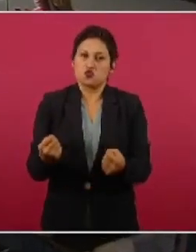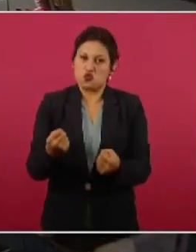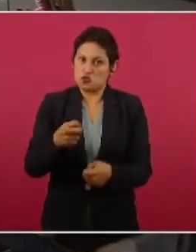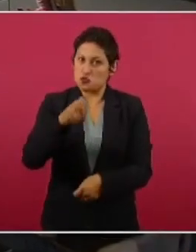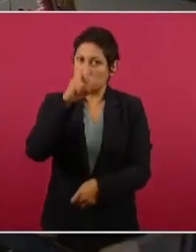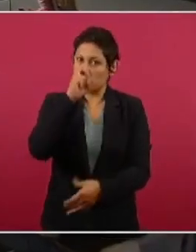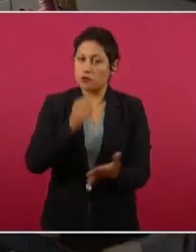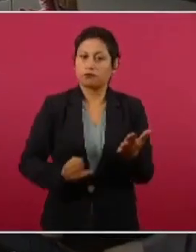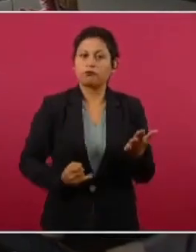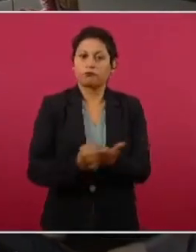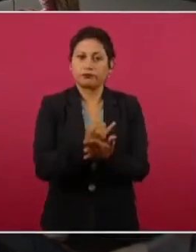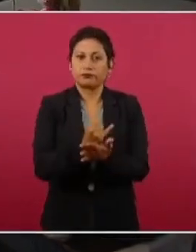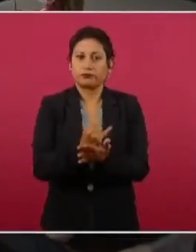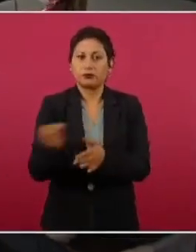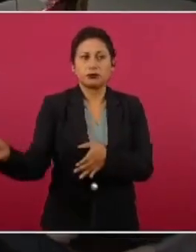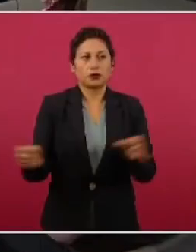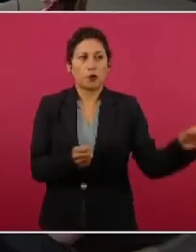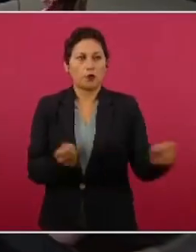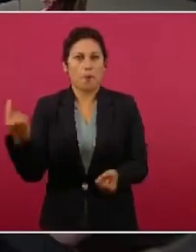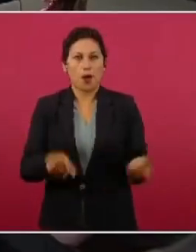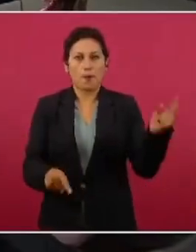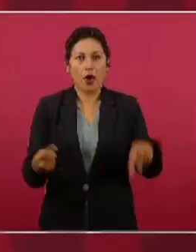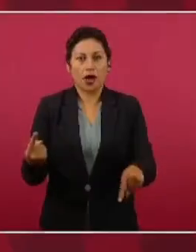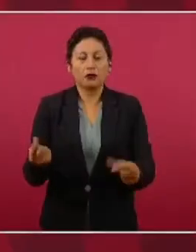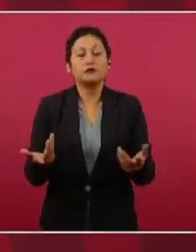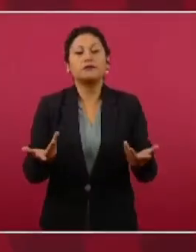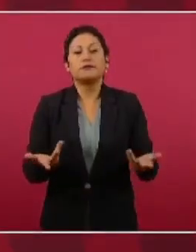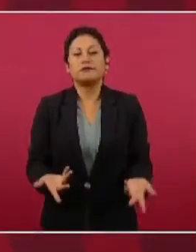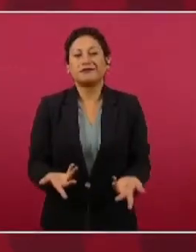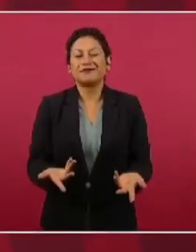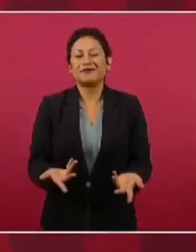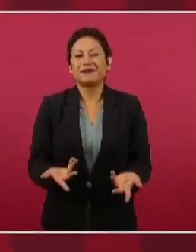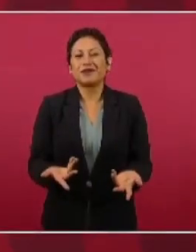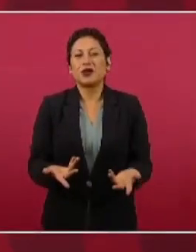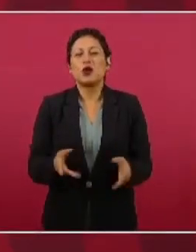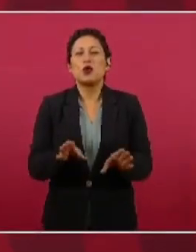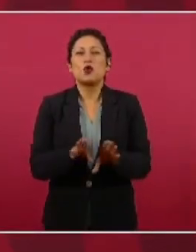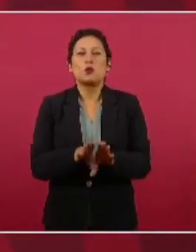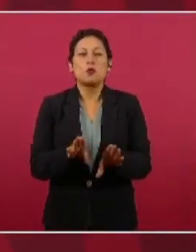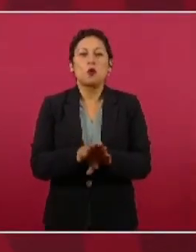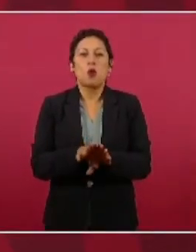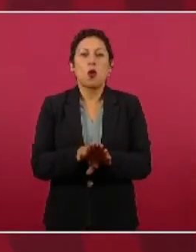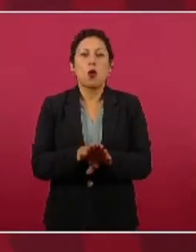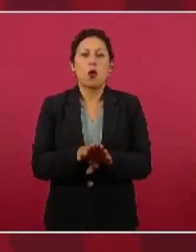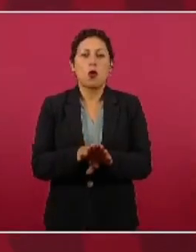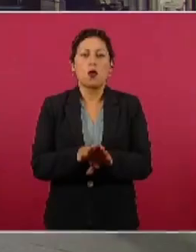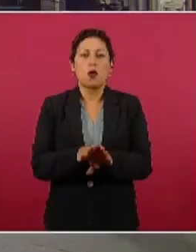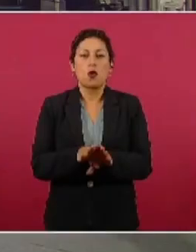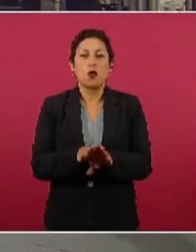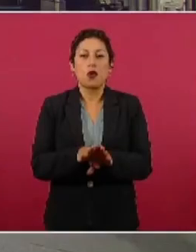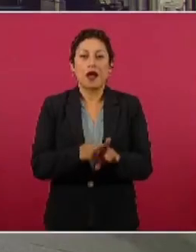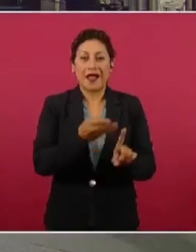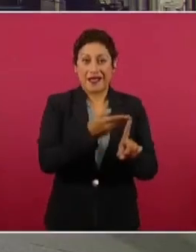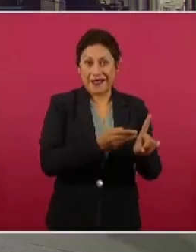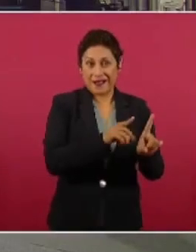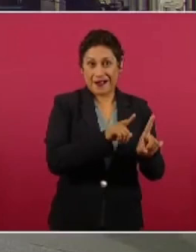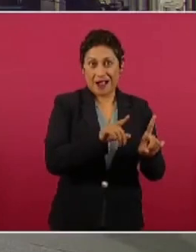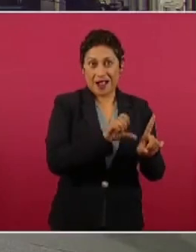Un poco era el papel que quería jugar Salinas,